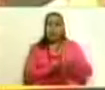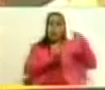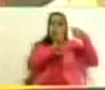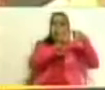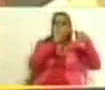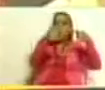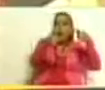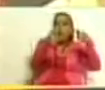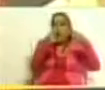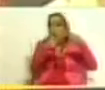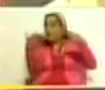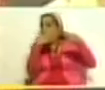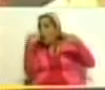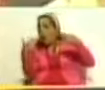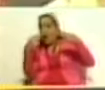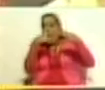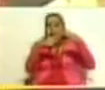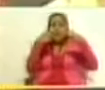El